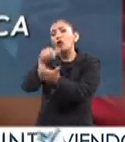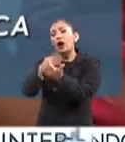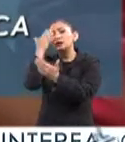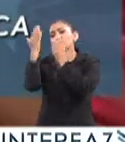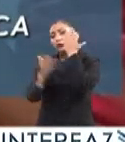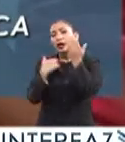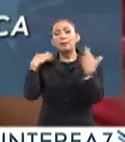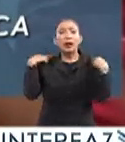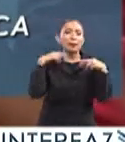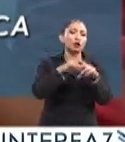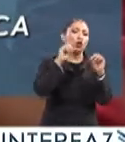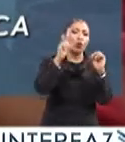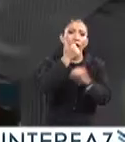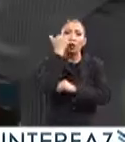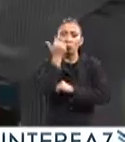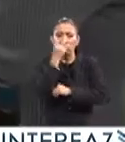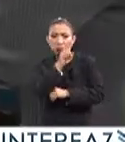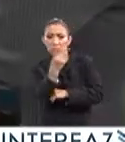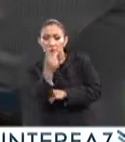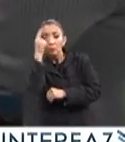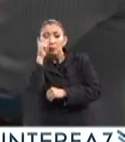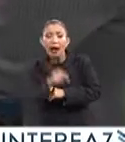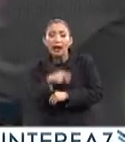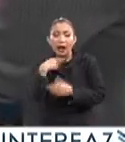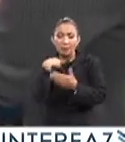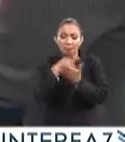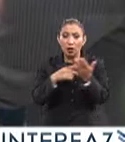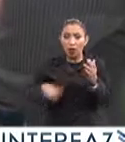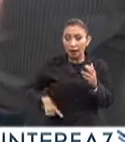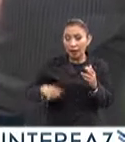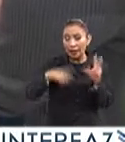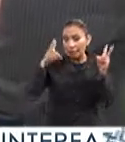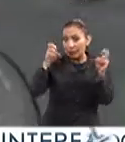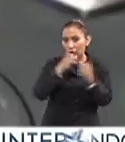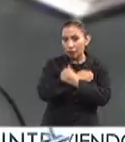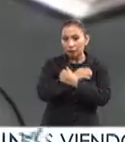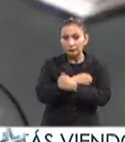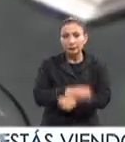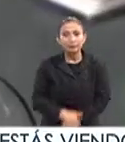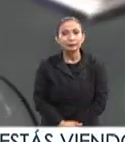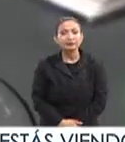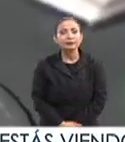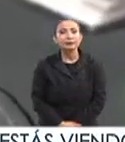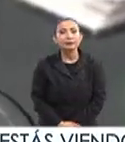para educadores como para estudiantes, a las políticas de Estado en materia educativa.